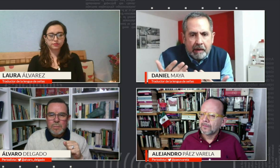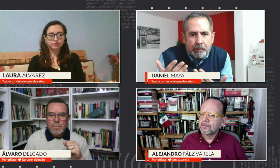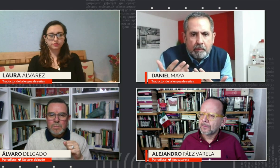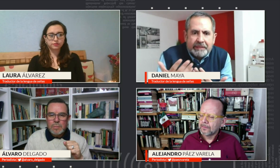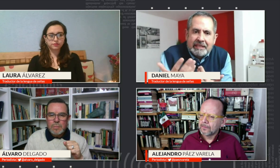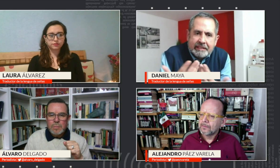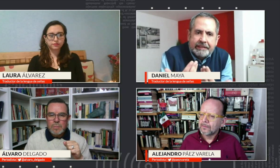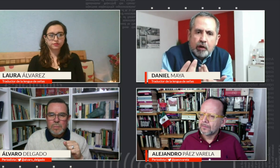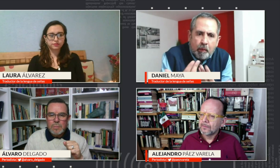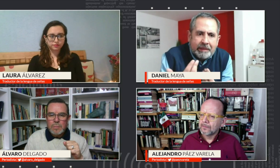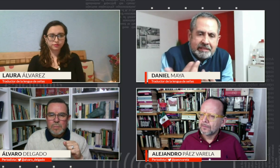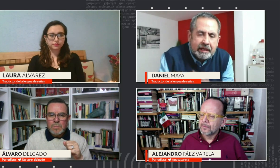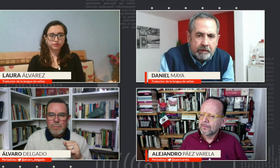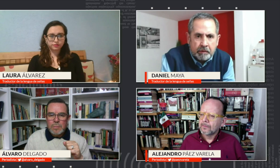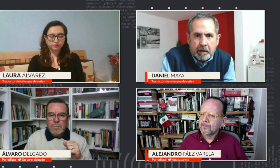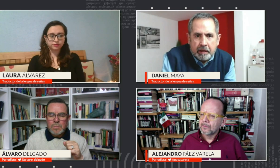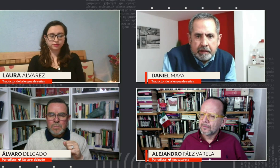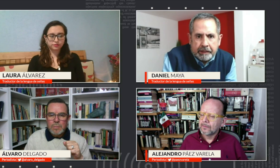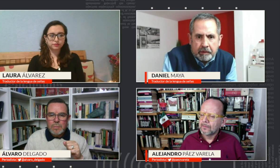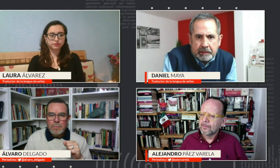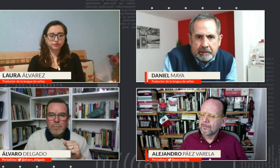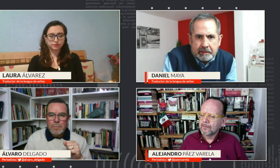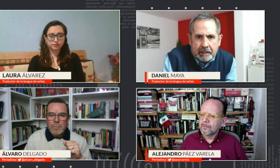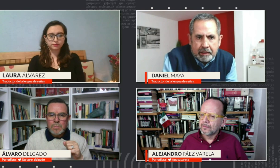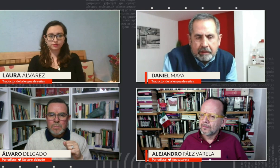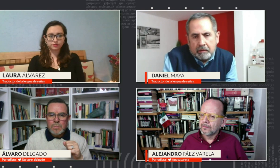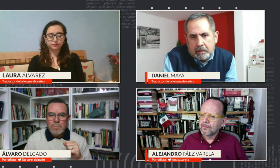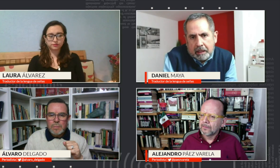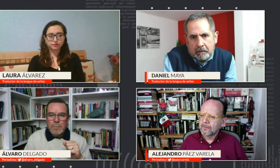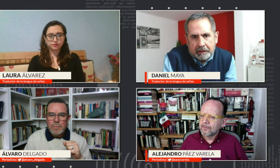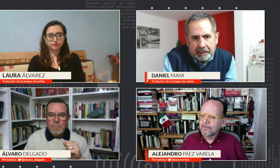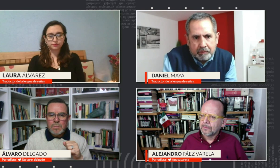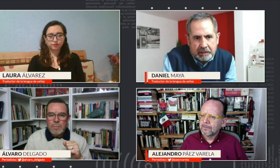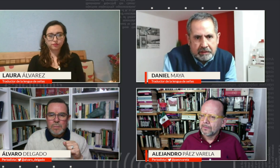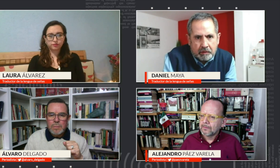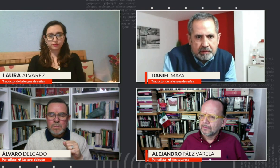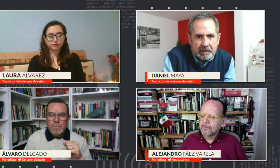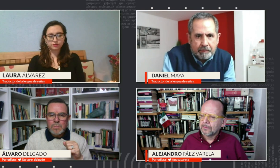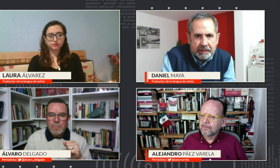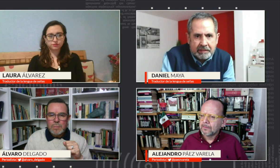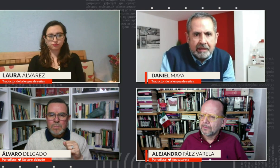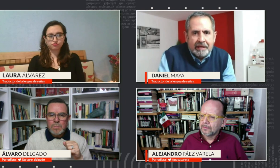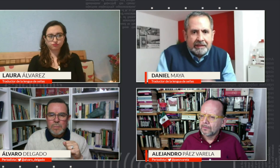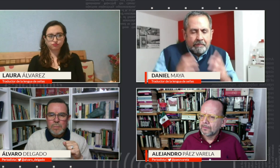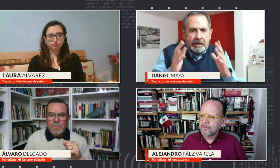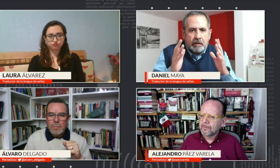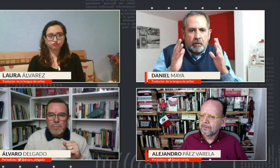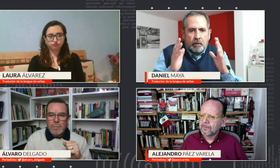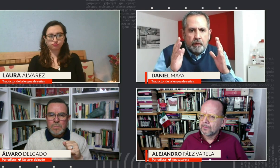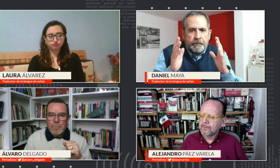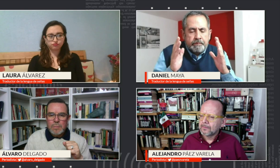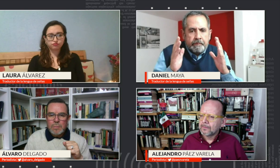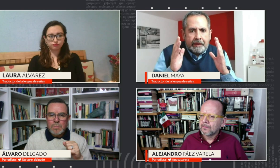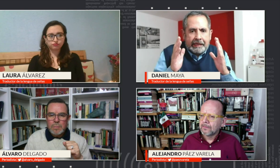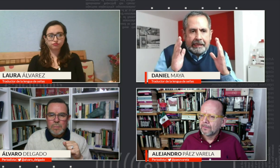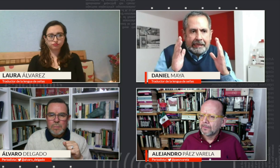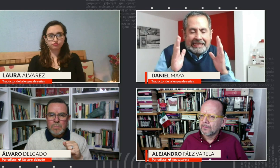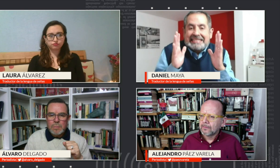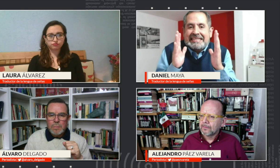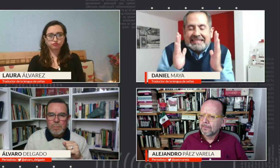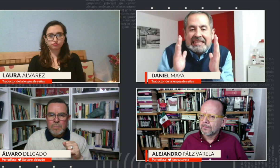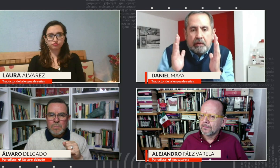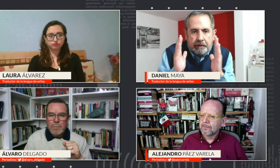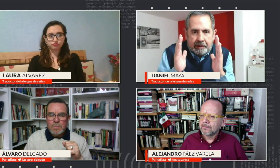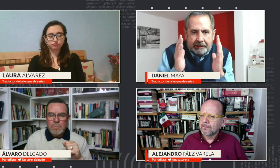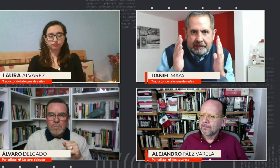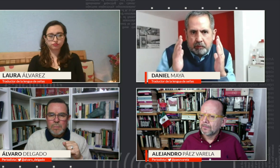política y moral, pero lo empiezan a sentir como más cercano, y creo que ese es el reto y algo que tenemos que hacer los intérpretes, también no en